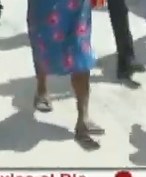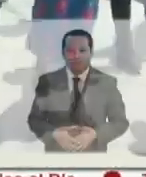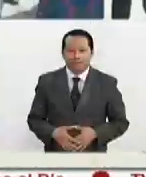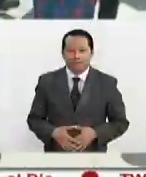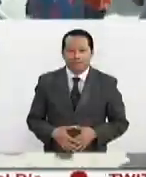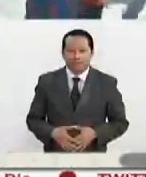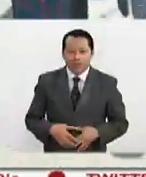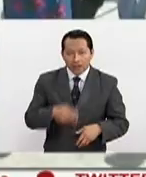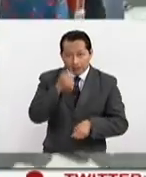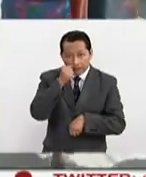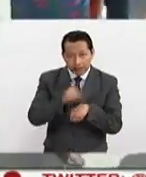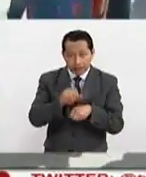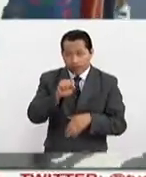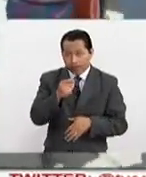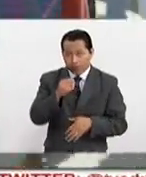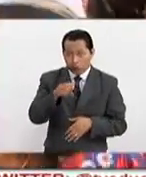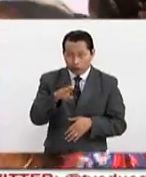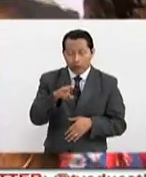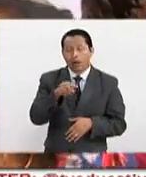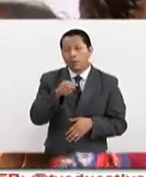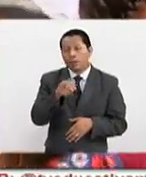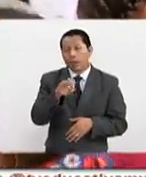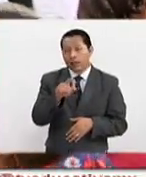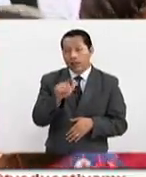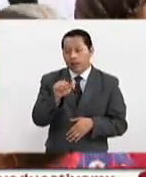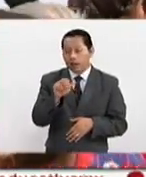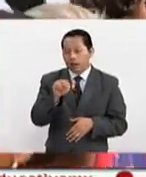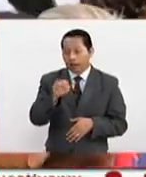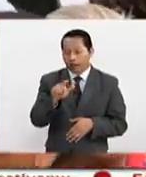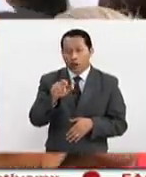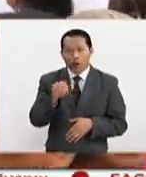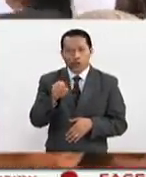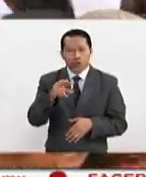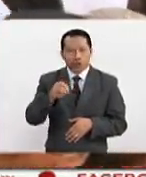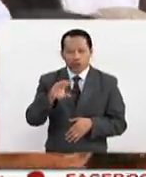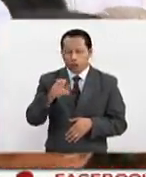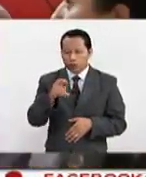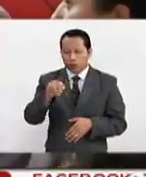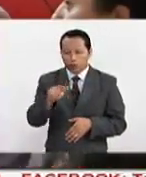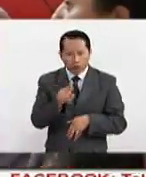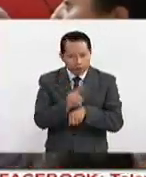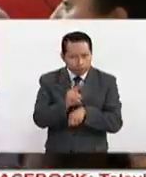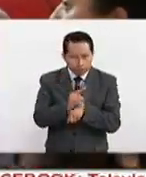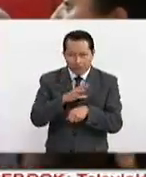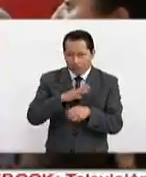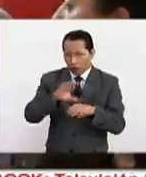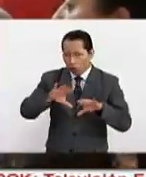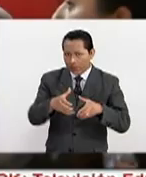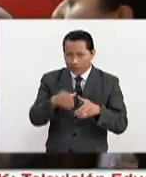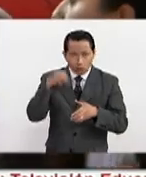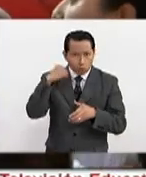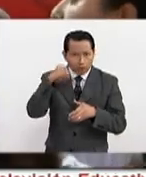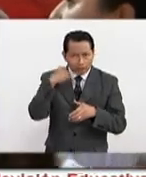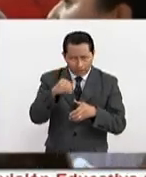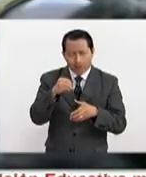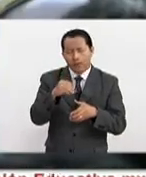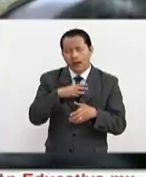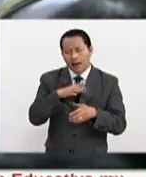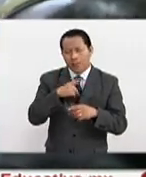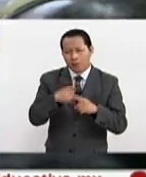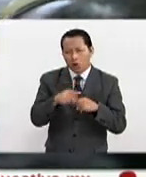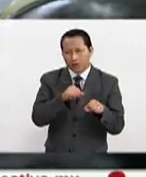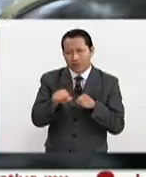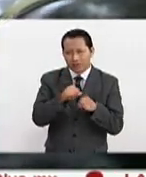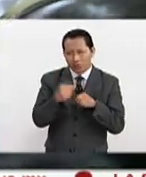El secretario de Gobernación, Miguel Ángel Osorio Chong, supervisó la entrega de apoyos en las comunidades damnificadas de Oaxaca por el sismo del